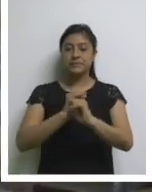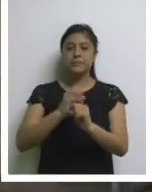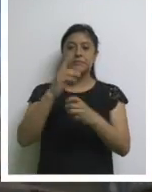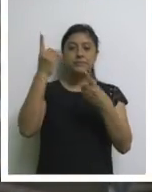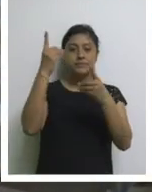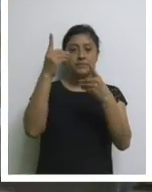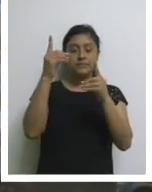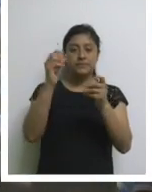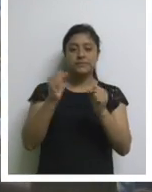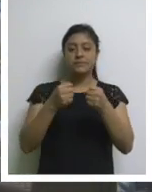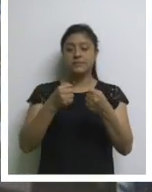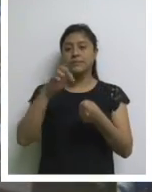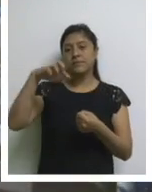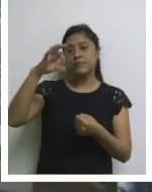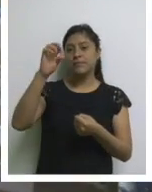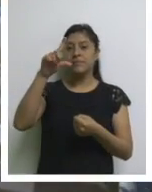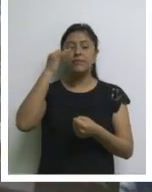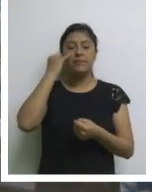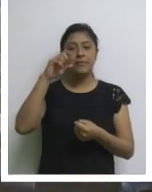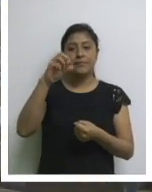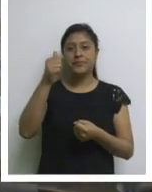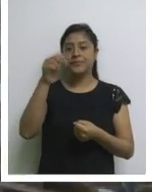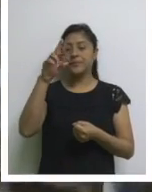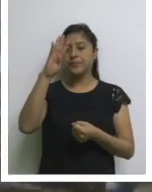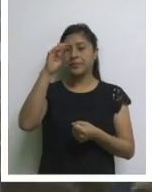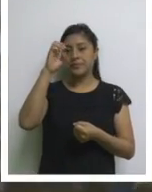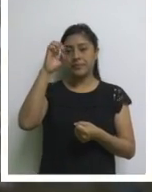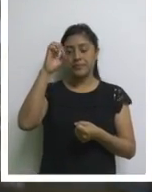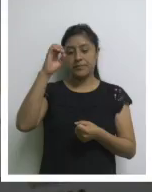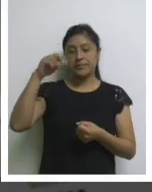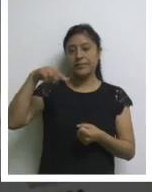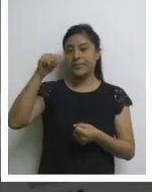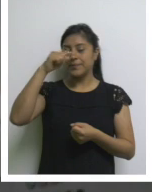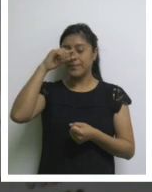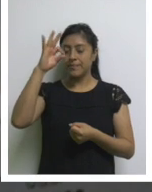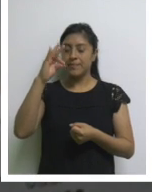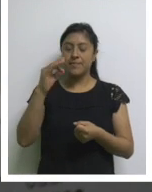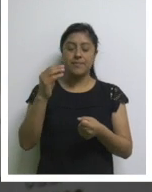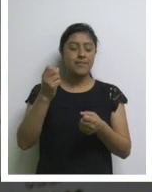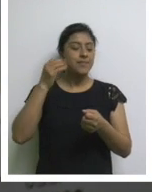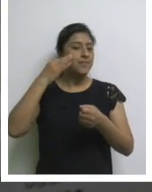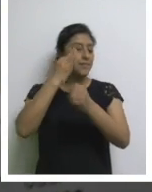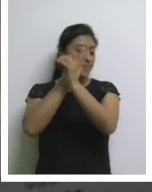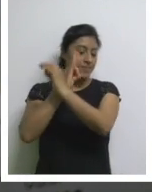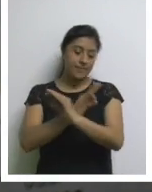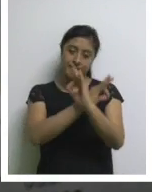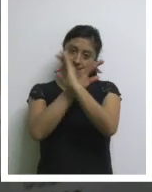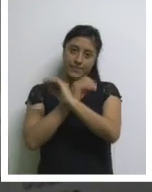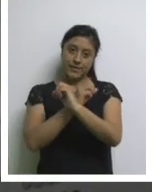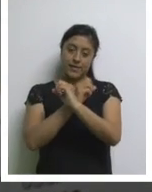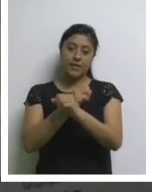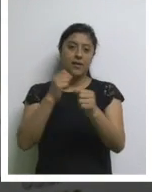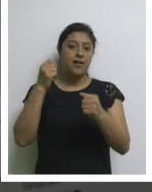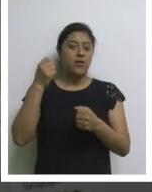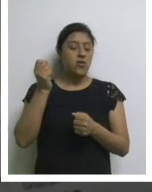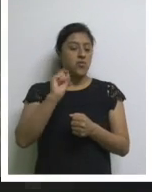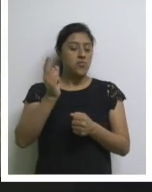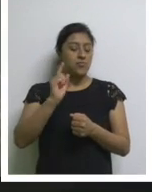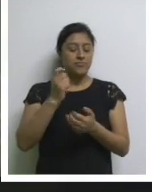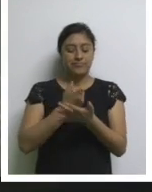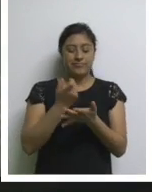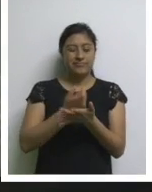documento elaborado con policarbonato, seguro e infalsificable, que contiene tecnología de punta que no